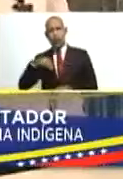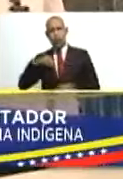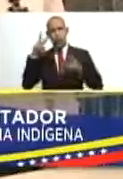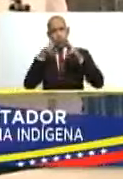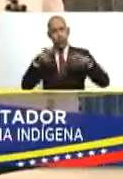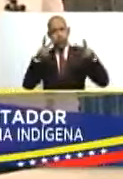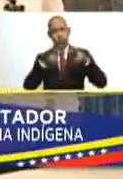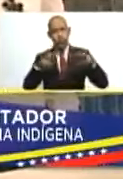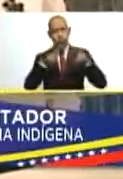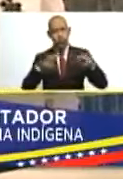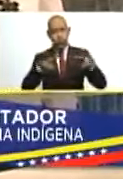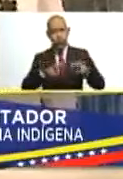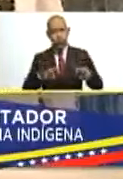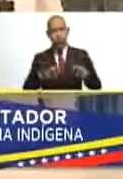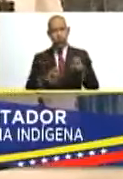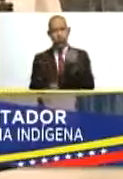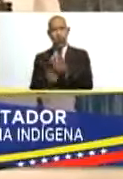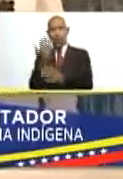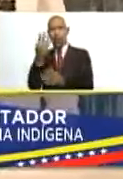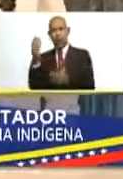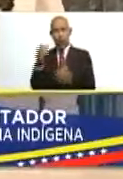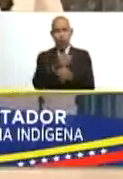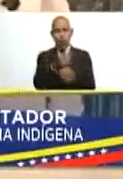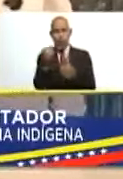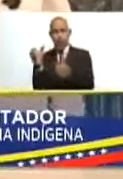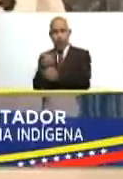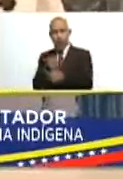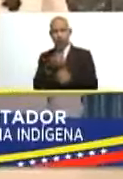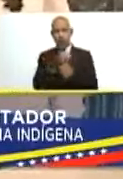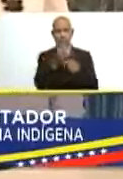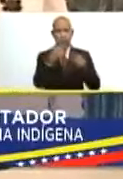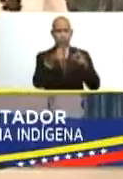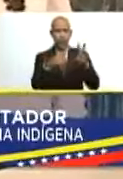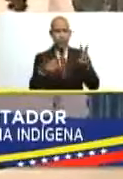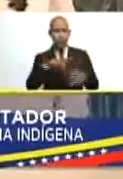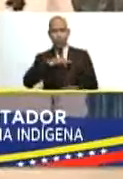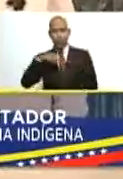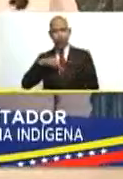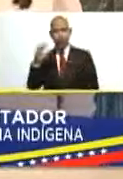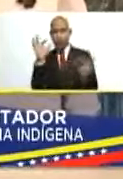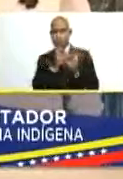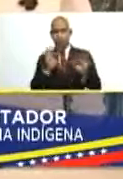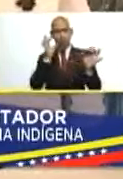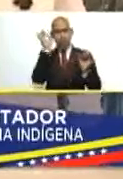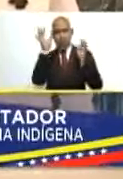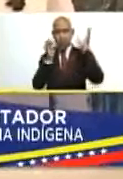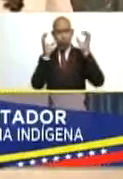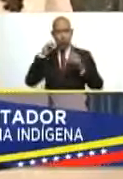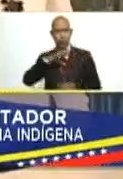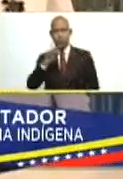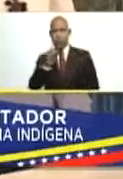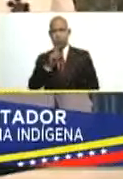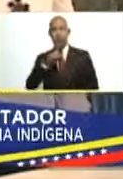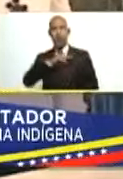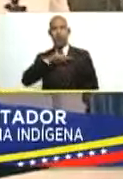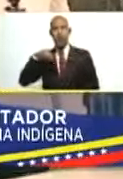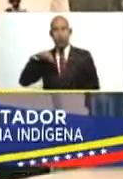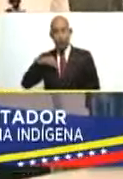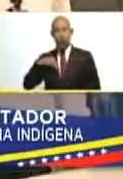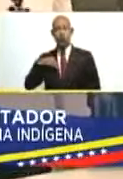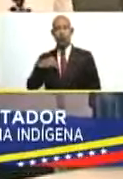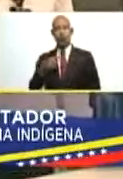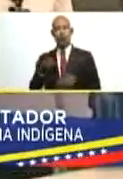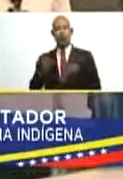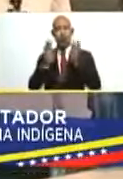vamos encontrando la nueva narrativa. No se trata de que nosotros ahora estamos inventando una nueva historia. Estamos contando